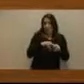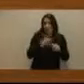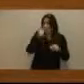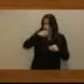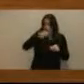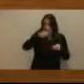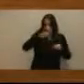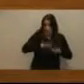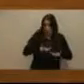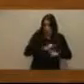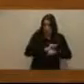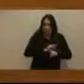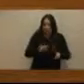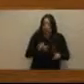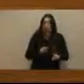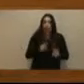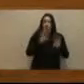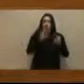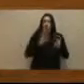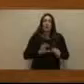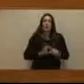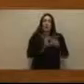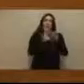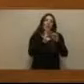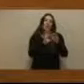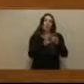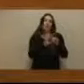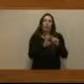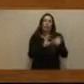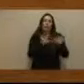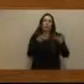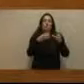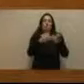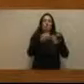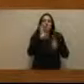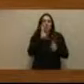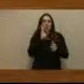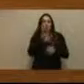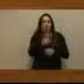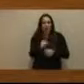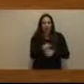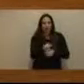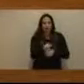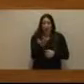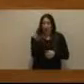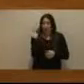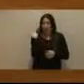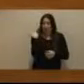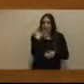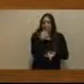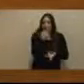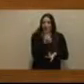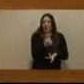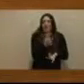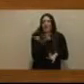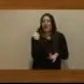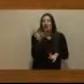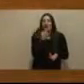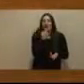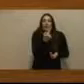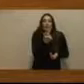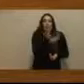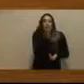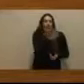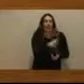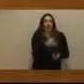acompaña, sobre la trama del cable. Y ayer se pronunciaba como si él estuviera en Marte